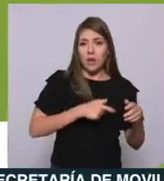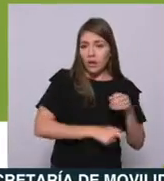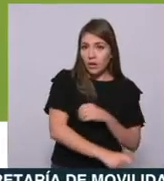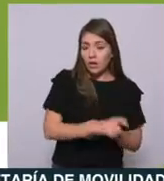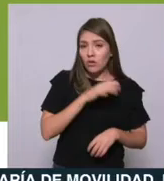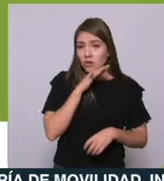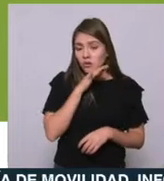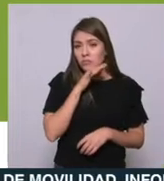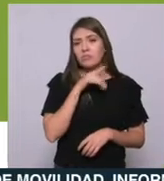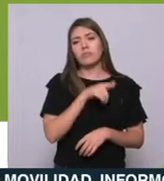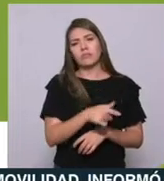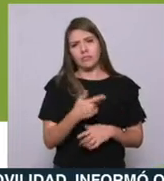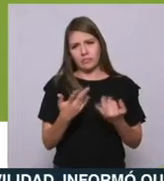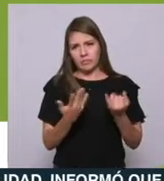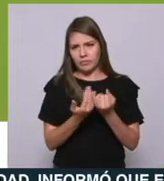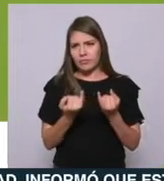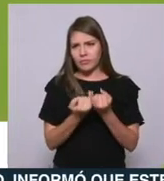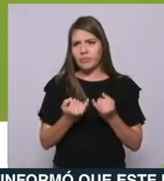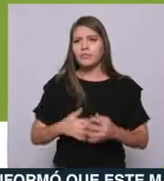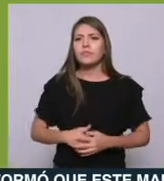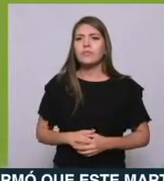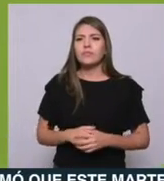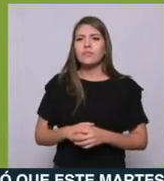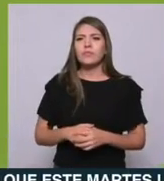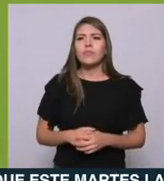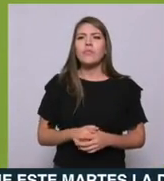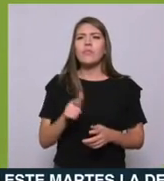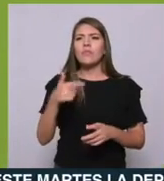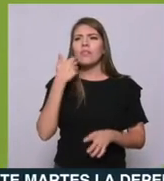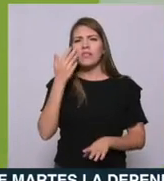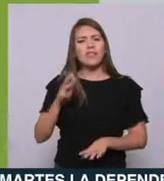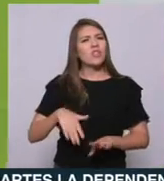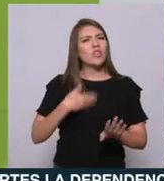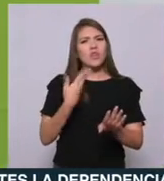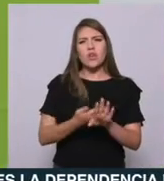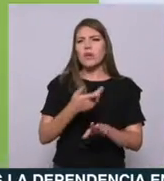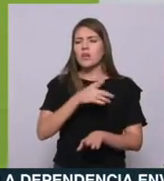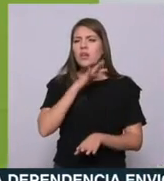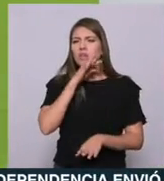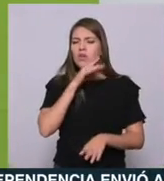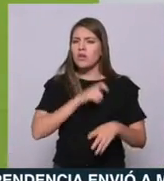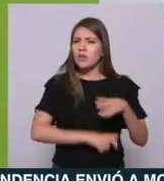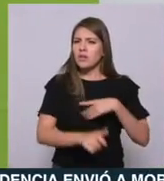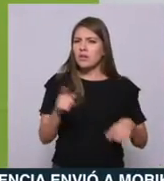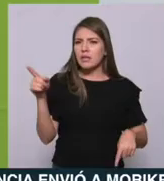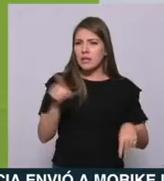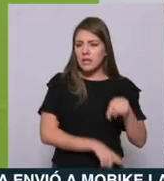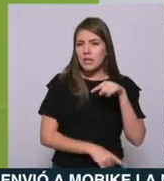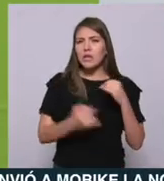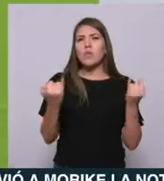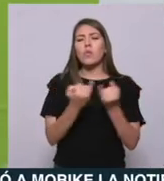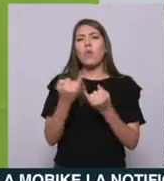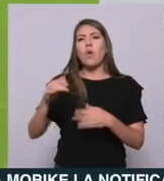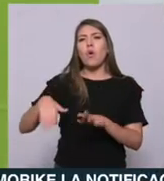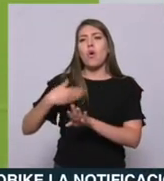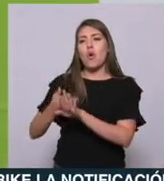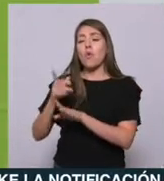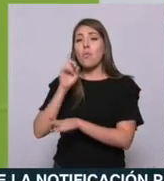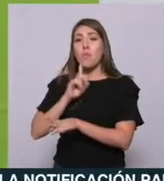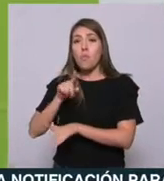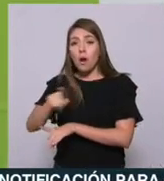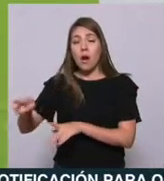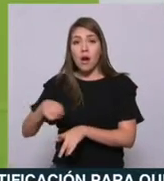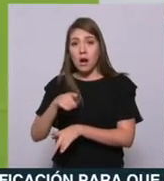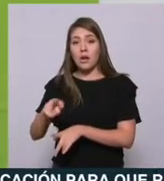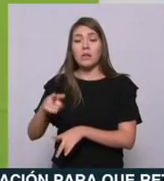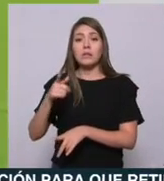cualquier tipo de violencia que afecte la integridad de las mujeres policías. El presidente del Consejo Ciudadano de Seguridad Pública y Procuración